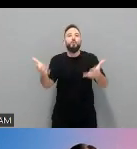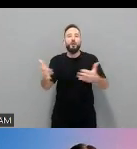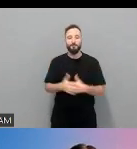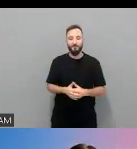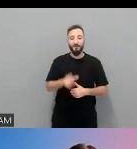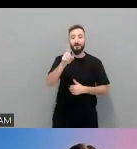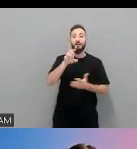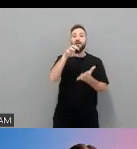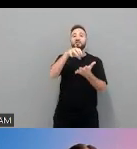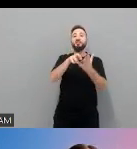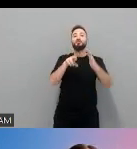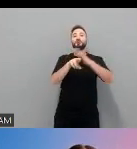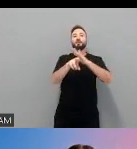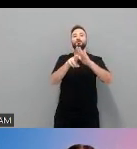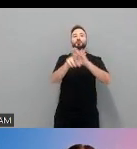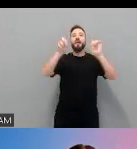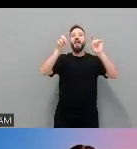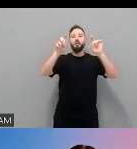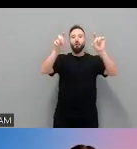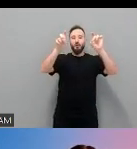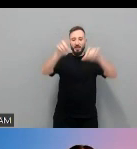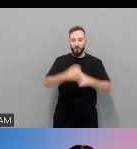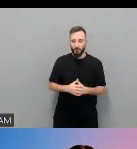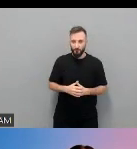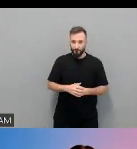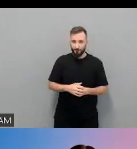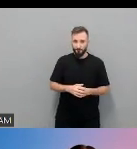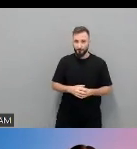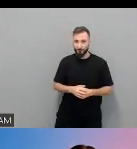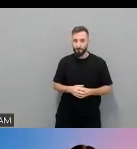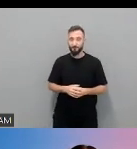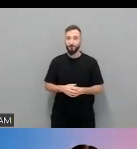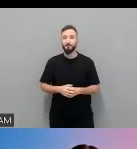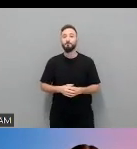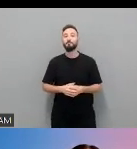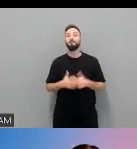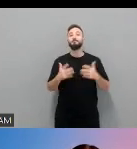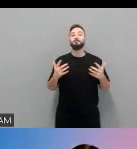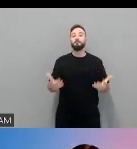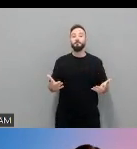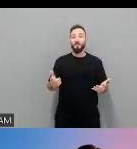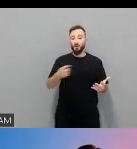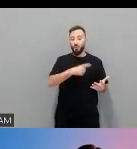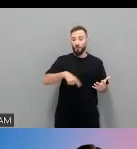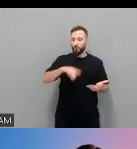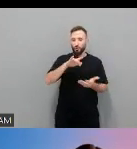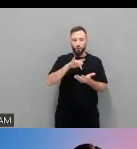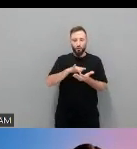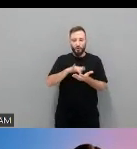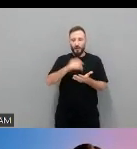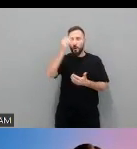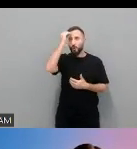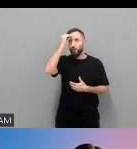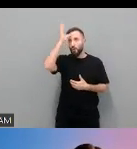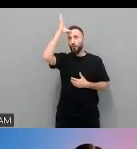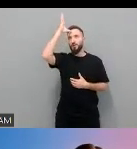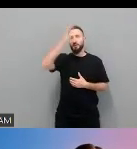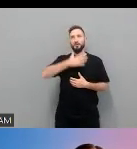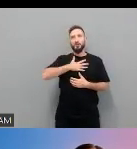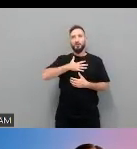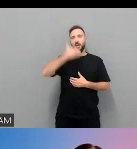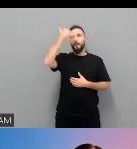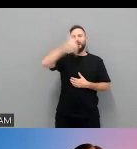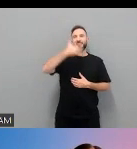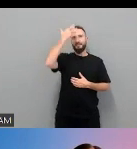decía, tenemos el know-how de la parálisis cerebral. Tenemos que compartir ese conocimiento. Y compartir ese conocimiento también